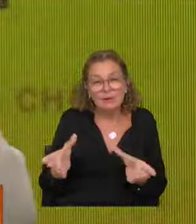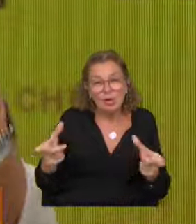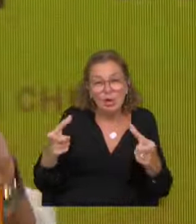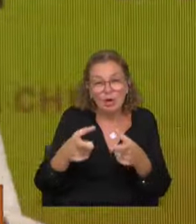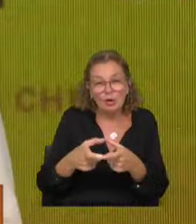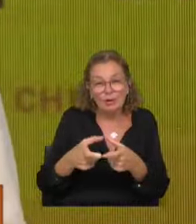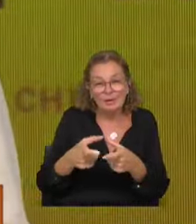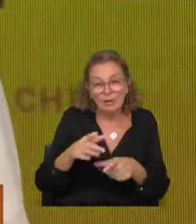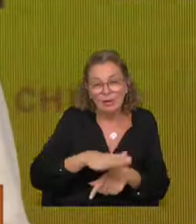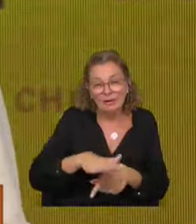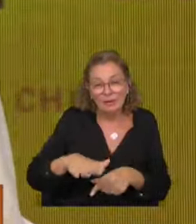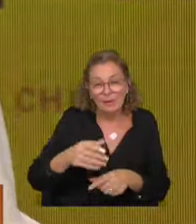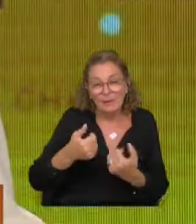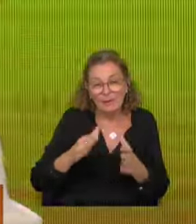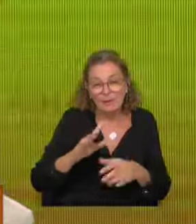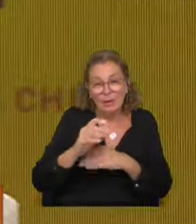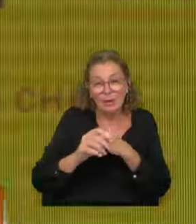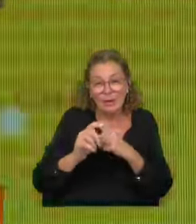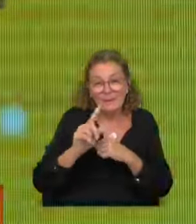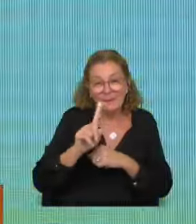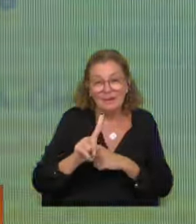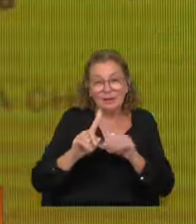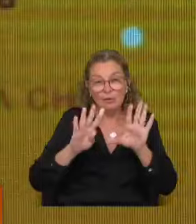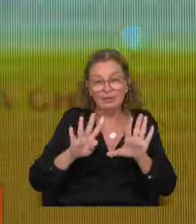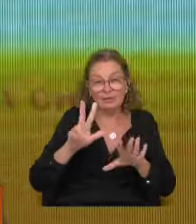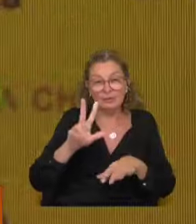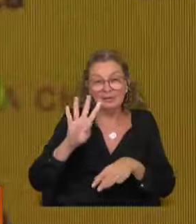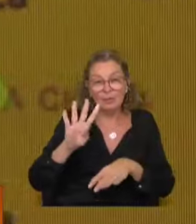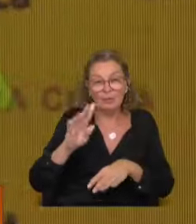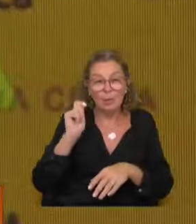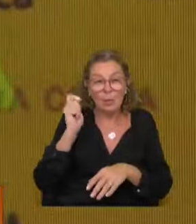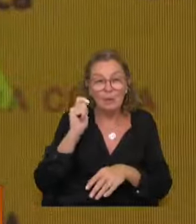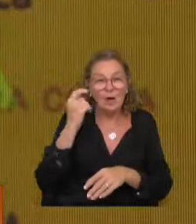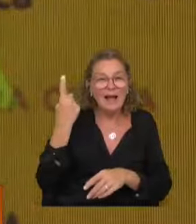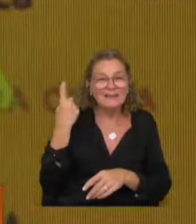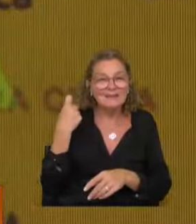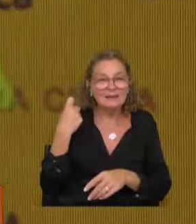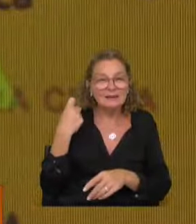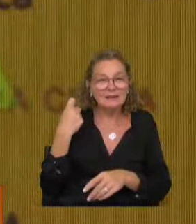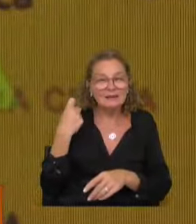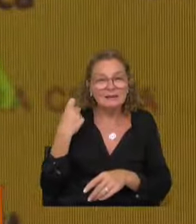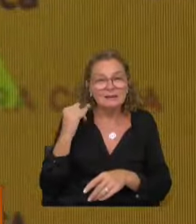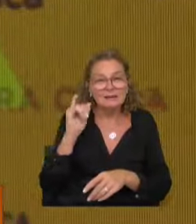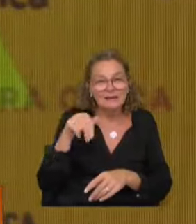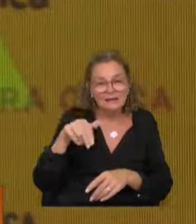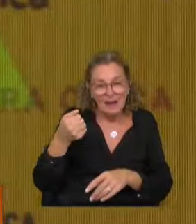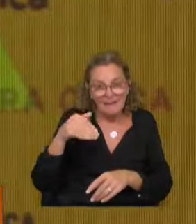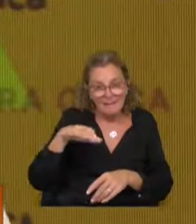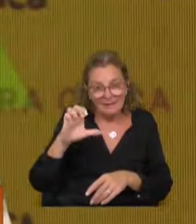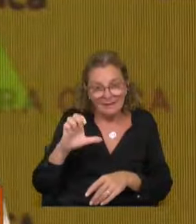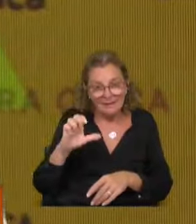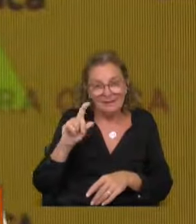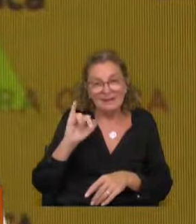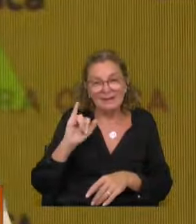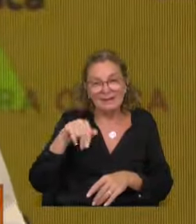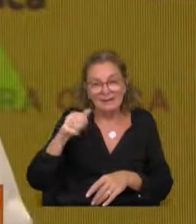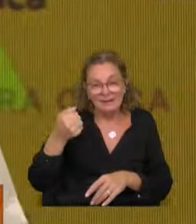niño que comenzó en 1934 está cumpliendo cumplió ayer pasó a iname y después a inau 90